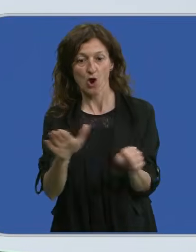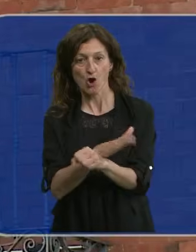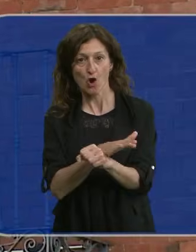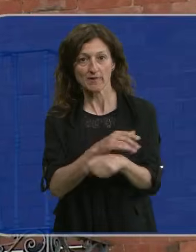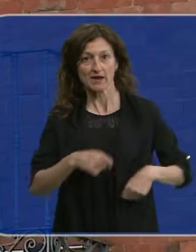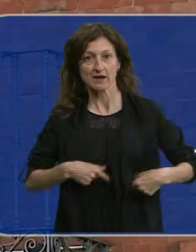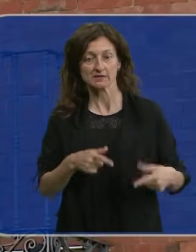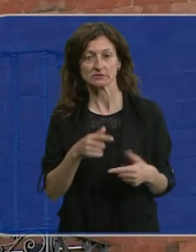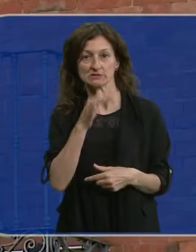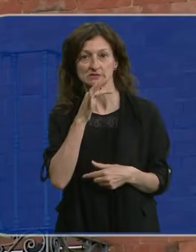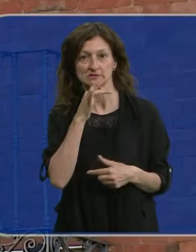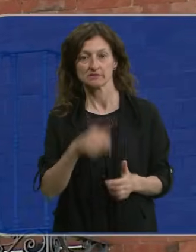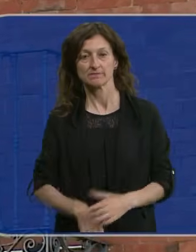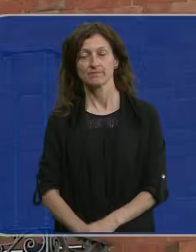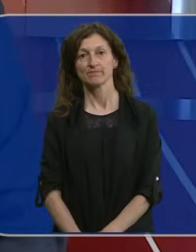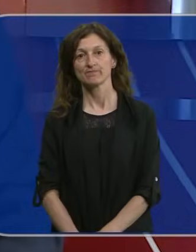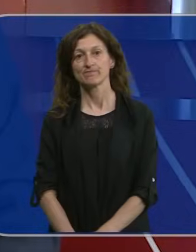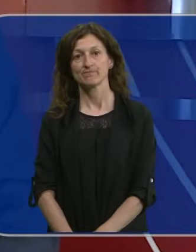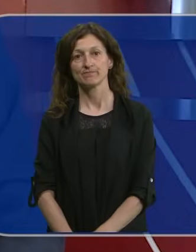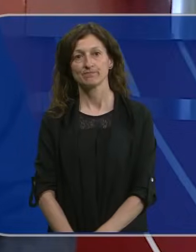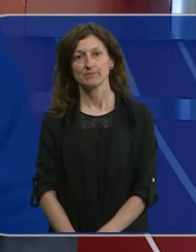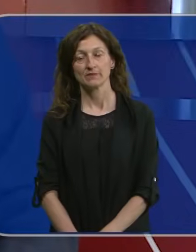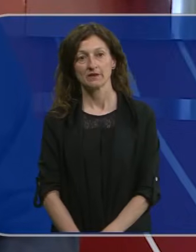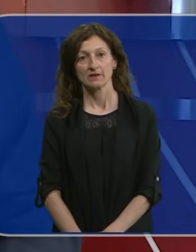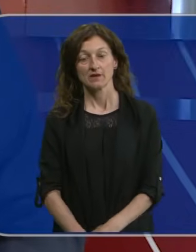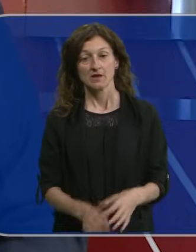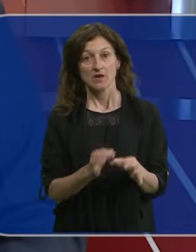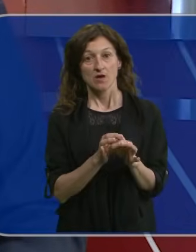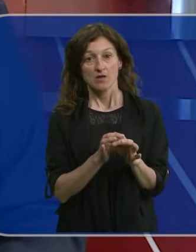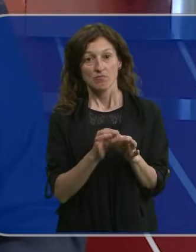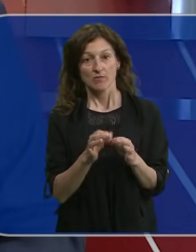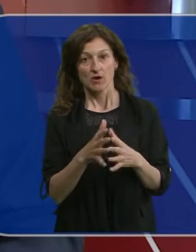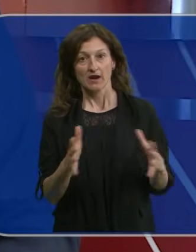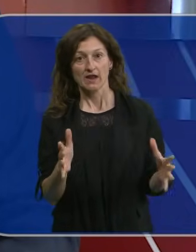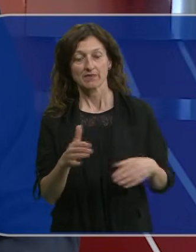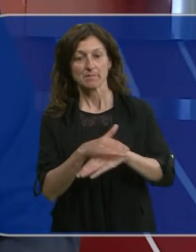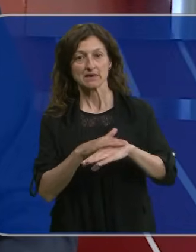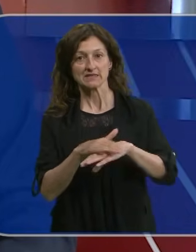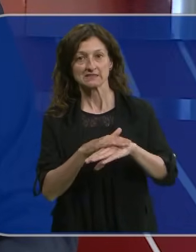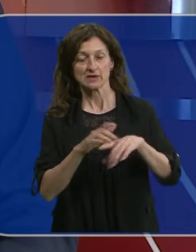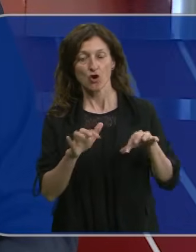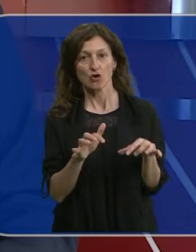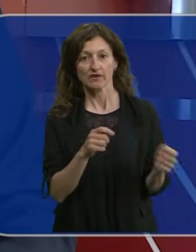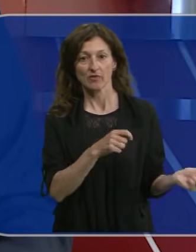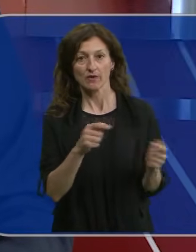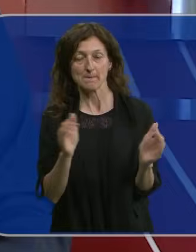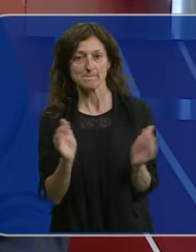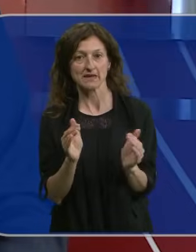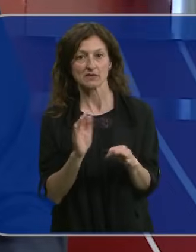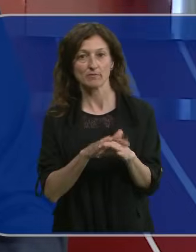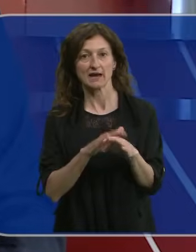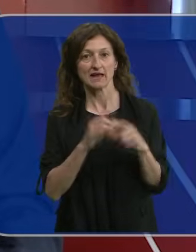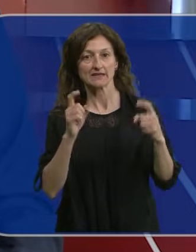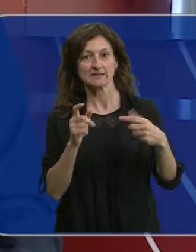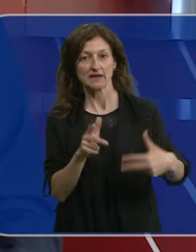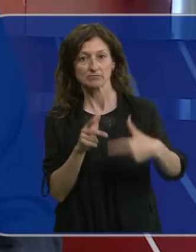costes de estas oficinas. Eso ocurre en los municipios más grandes. El Ministerio ha enviado un ordenador a los más pequeños para que